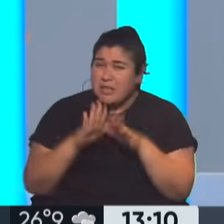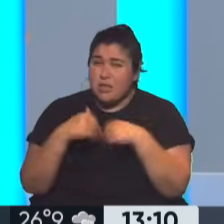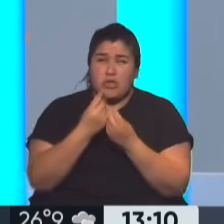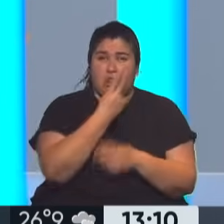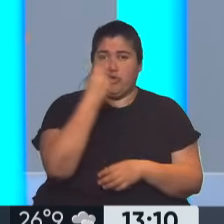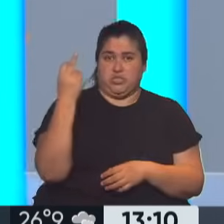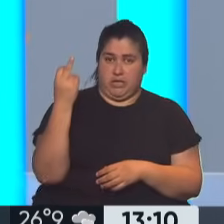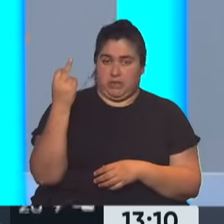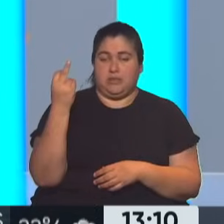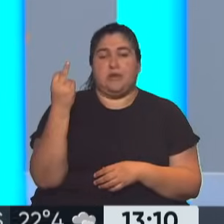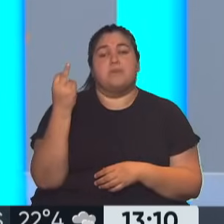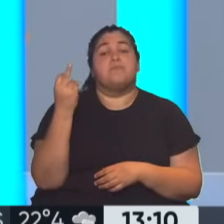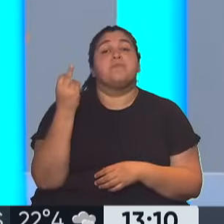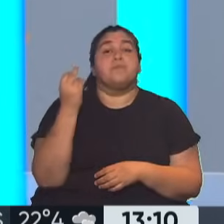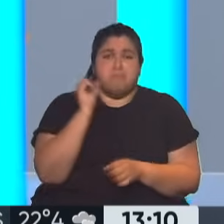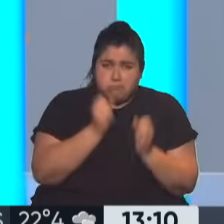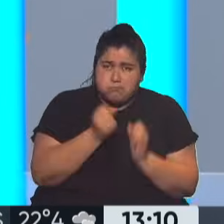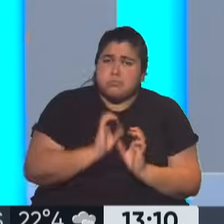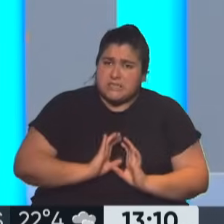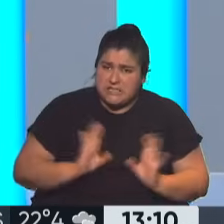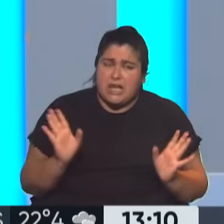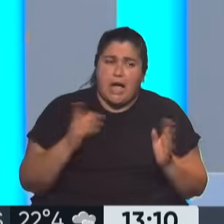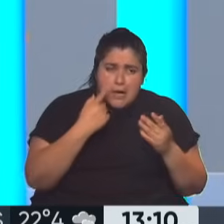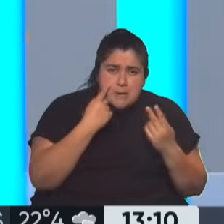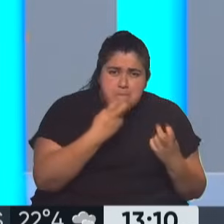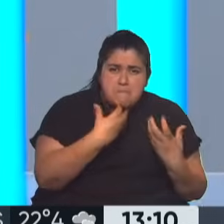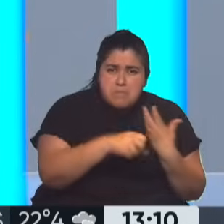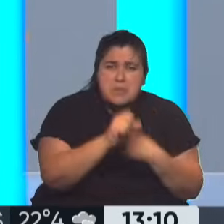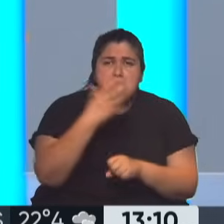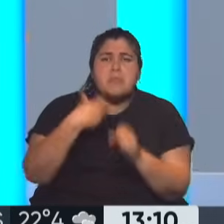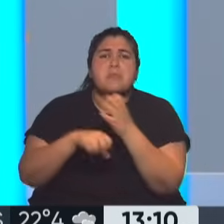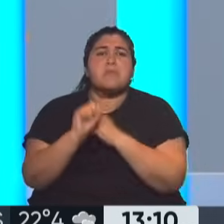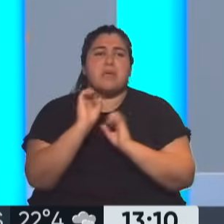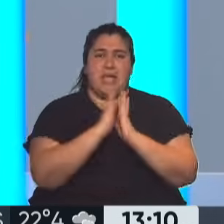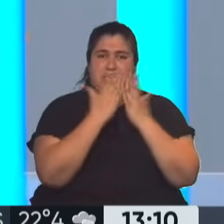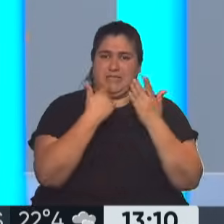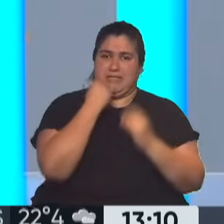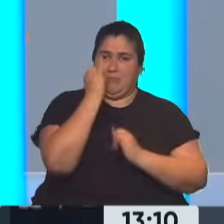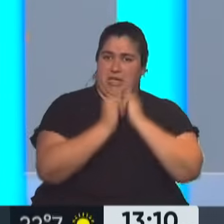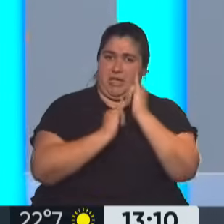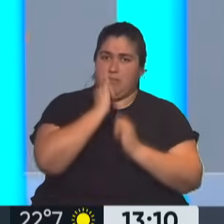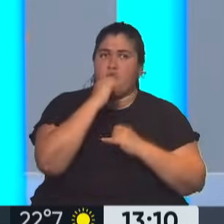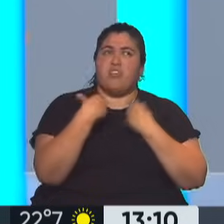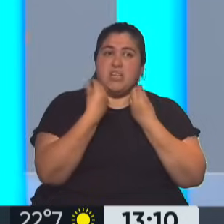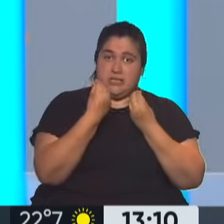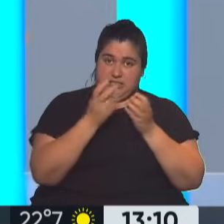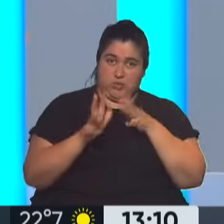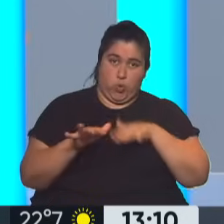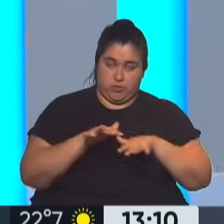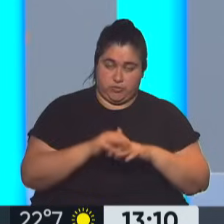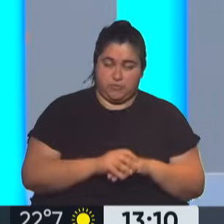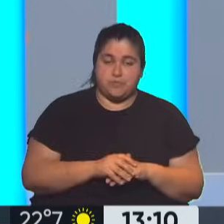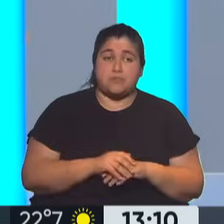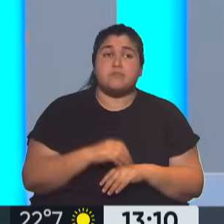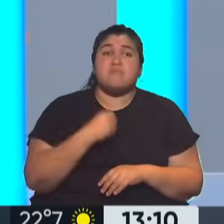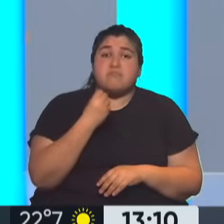son quizás se trabajó y se hizo una detección Qué son las carpetas expliquemos primero porque claro estamos pasando por alto Eso son las